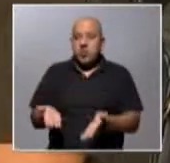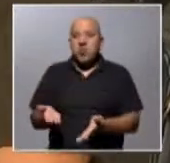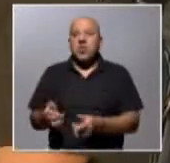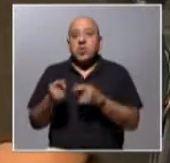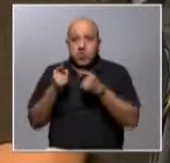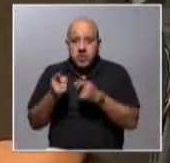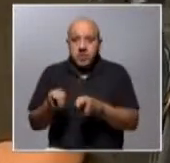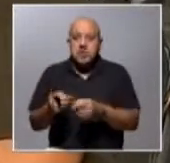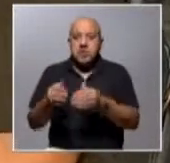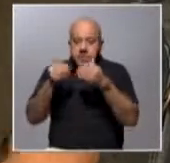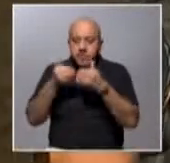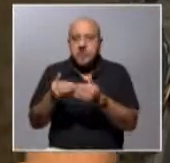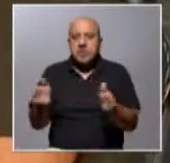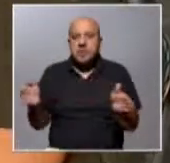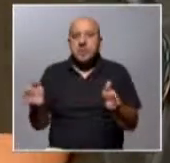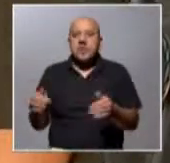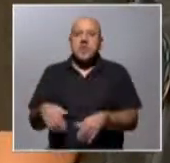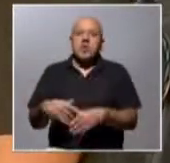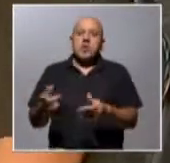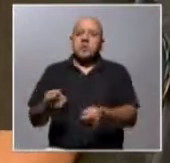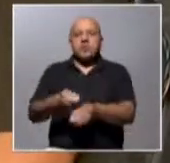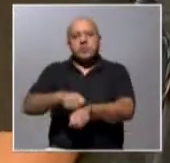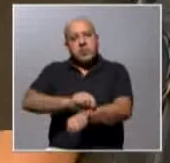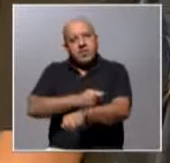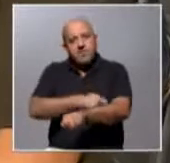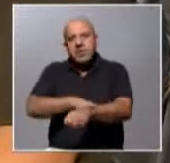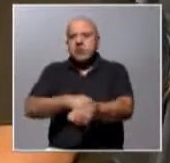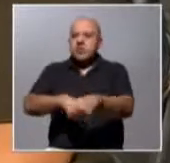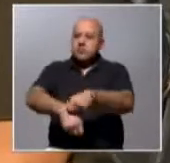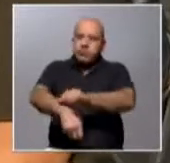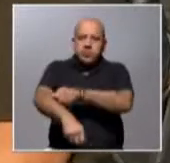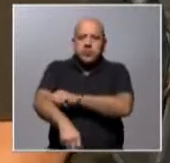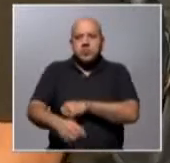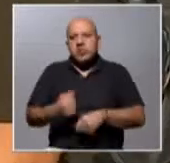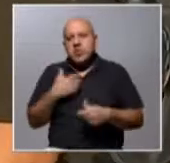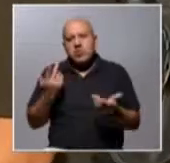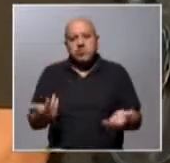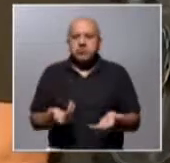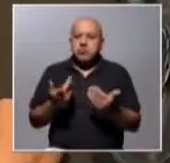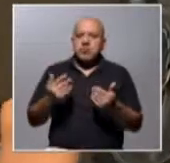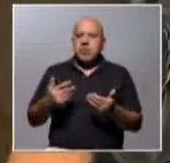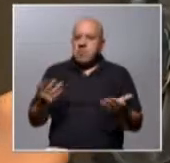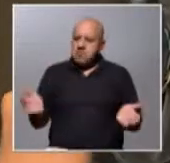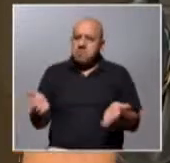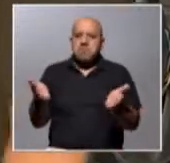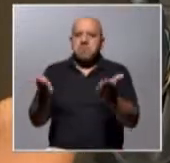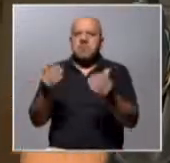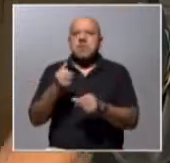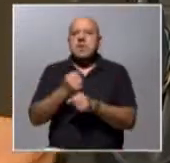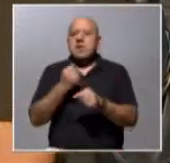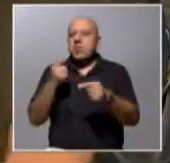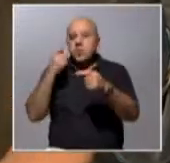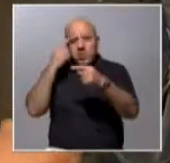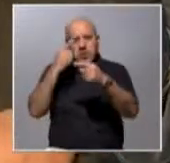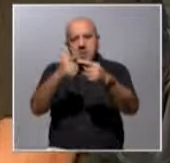empujón empezamos y bueno, nada, con mucho esfuerzo y muchas ganas y con un fin último que